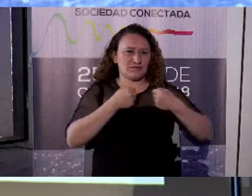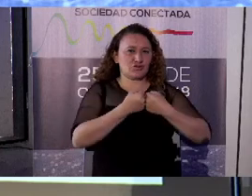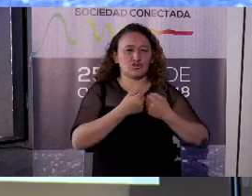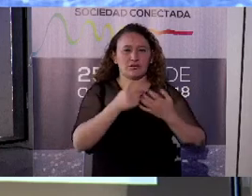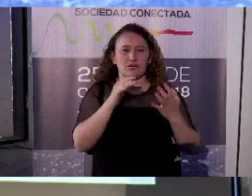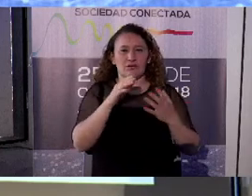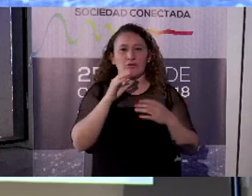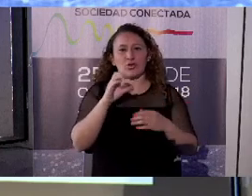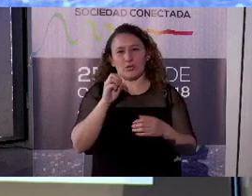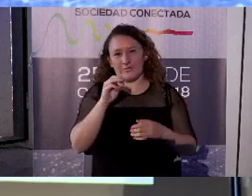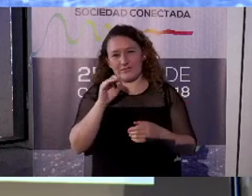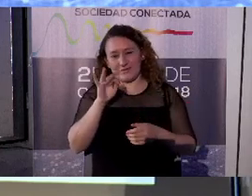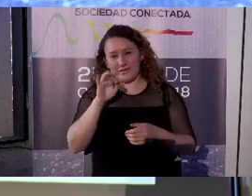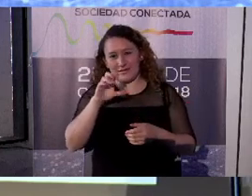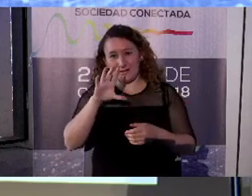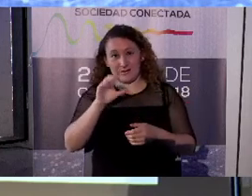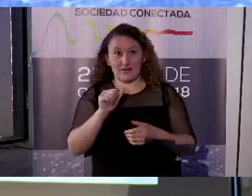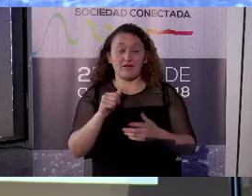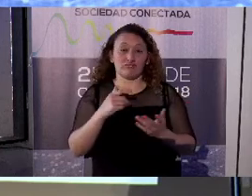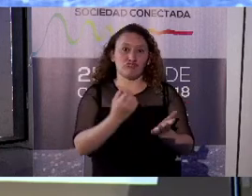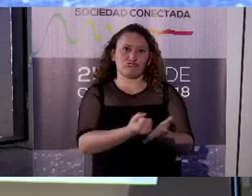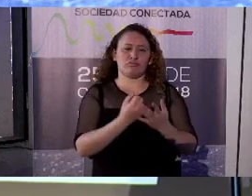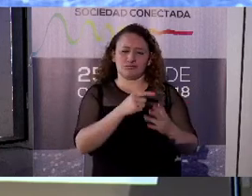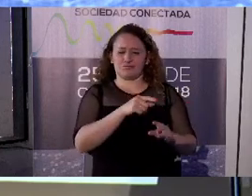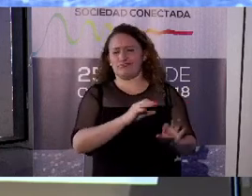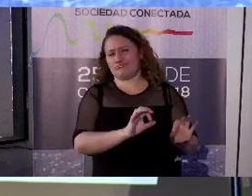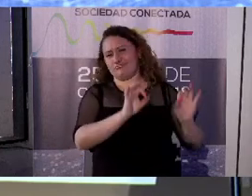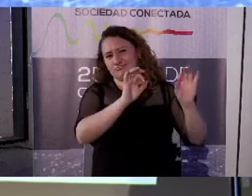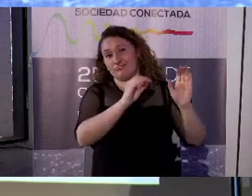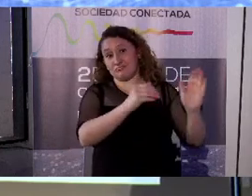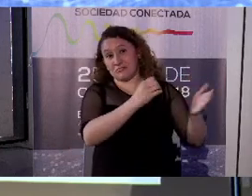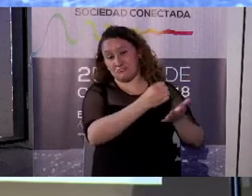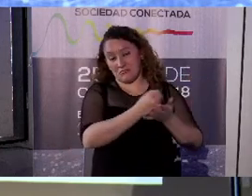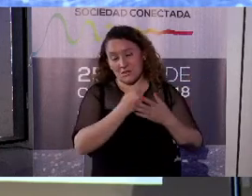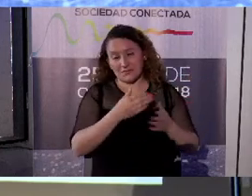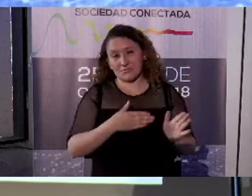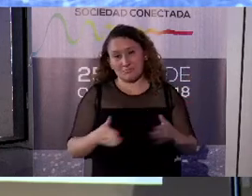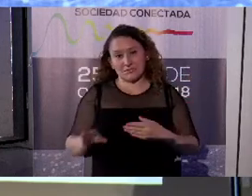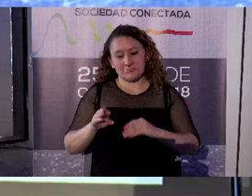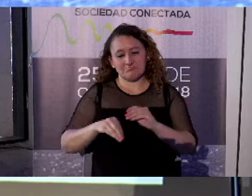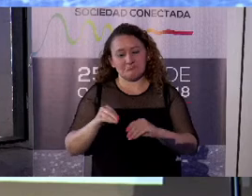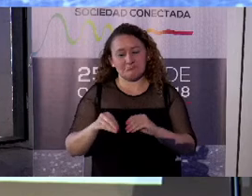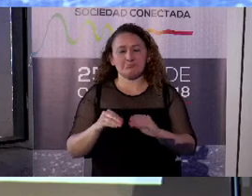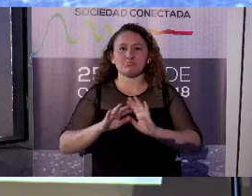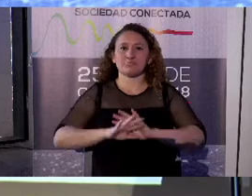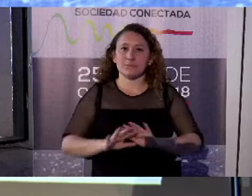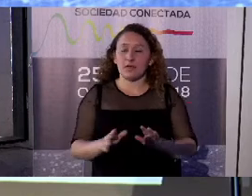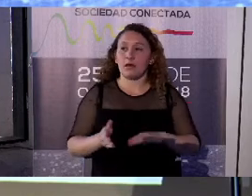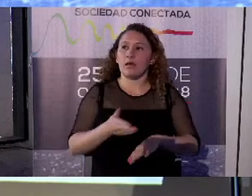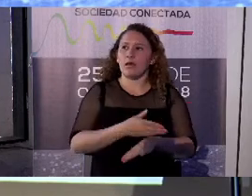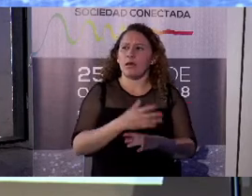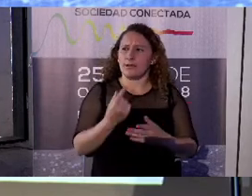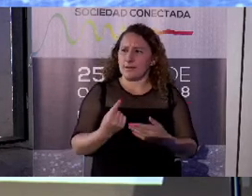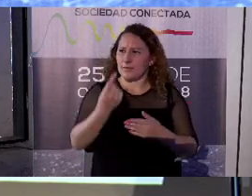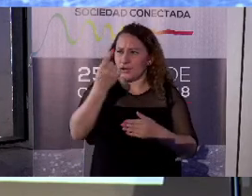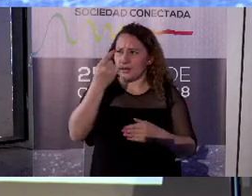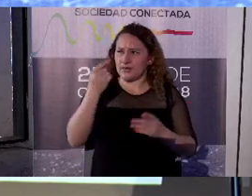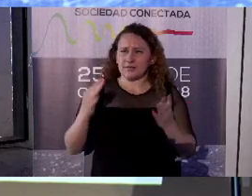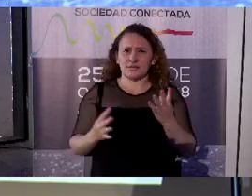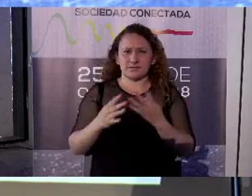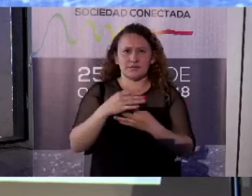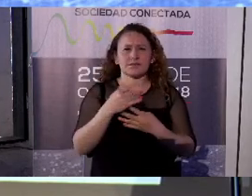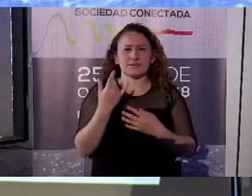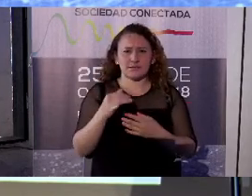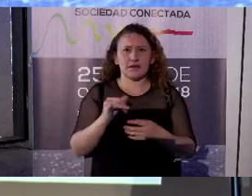que nos ayuden a desarrollar estos planes eh ya hablamos un poco de las políticas transversales la otra